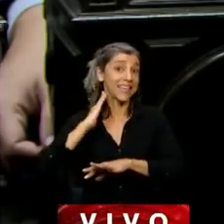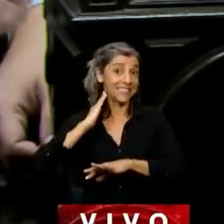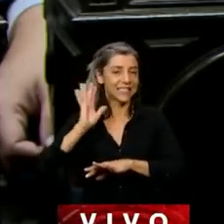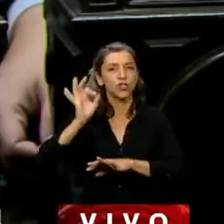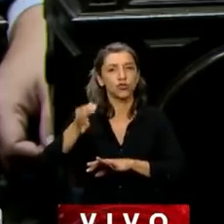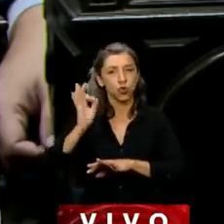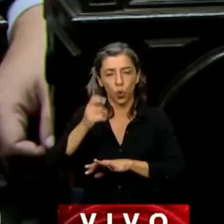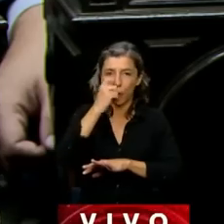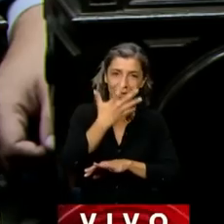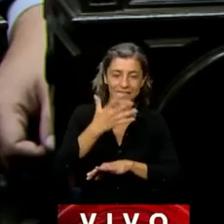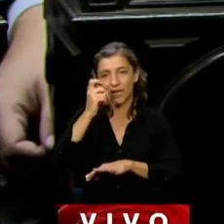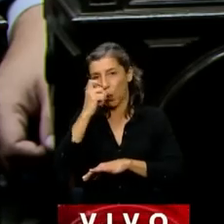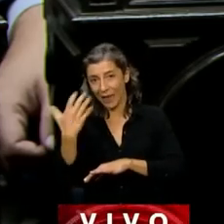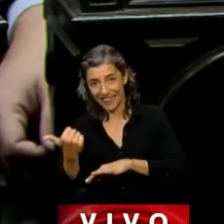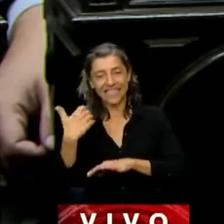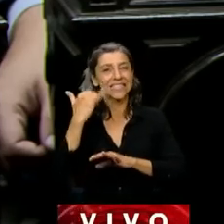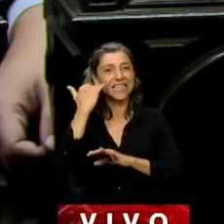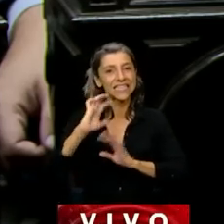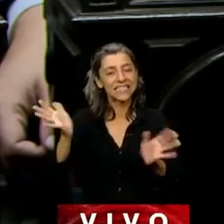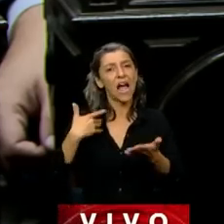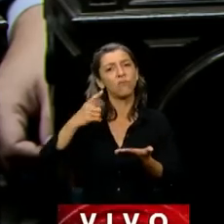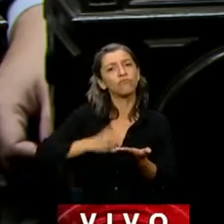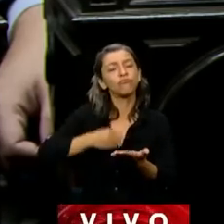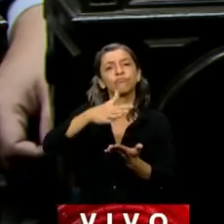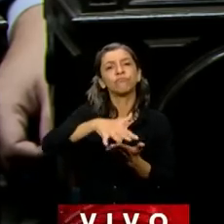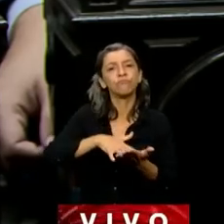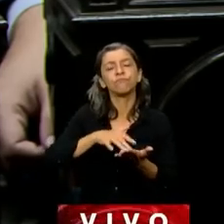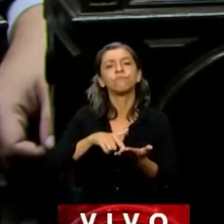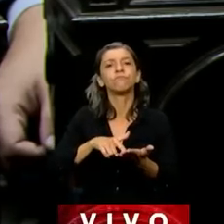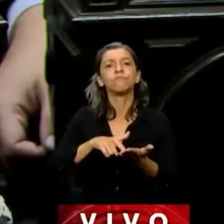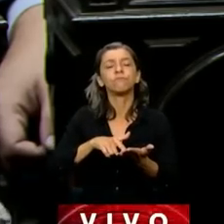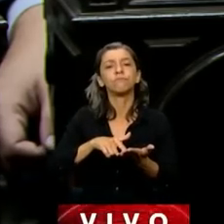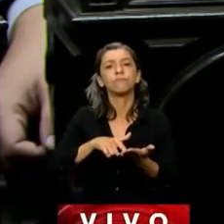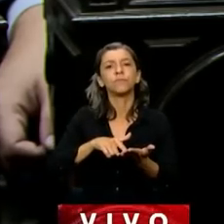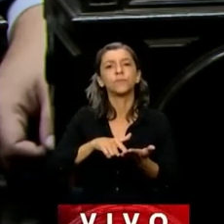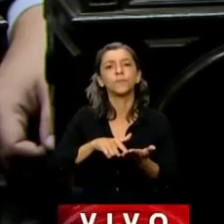la Fundación adquirió el carácter de